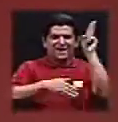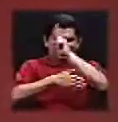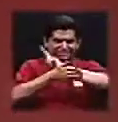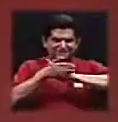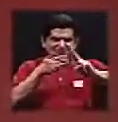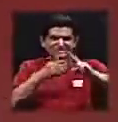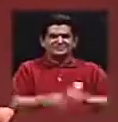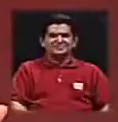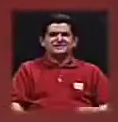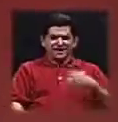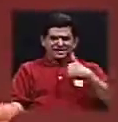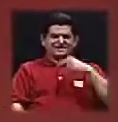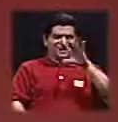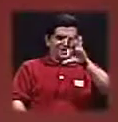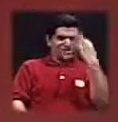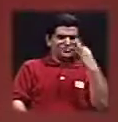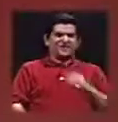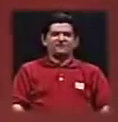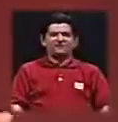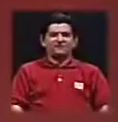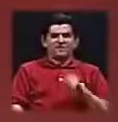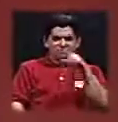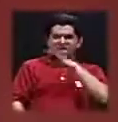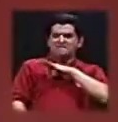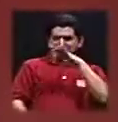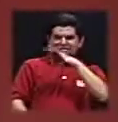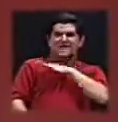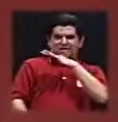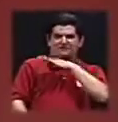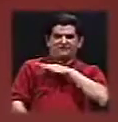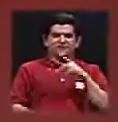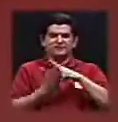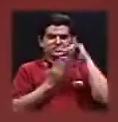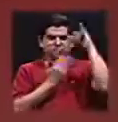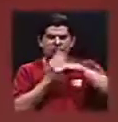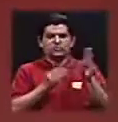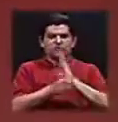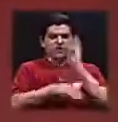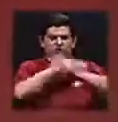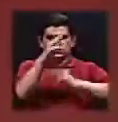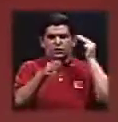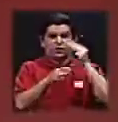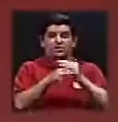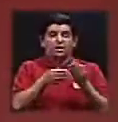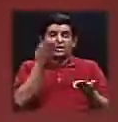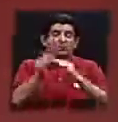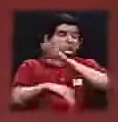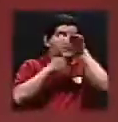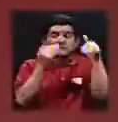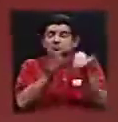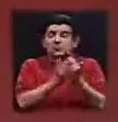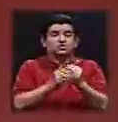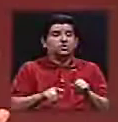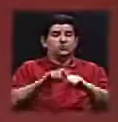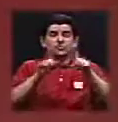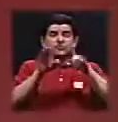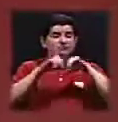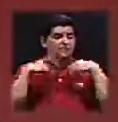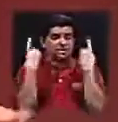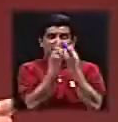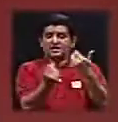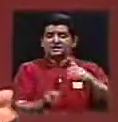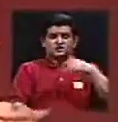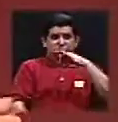no se sienta de alguna manera afectado beneficiosamente con los proyectos del Banco Mundial. Quizás no sean todas las unidades académicas que